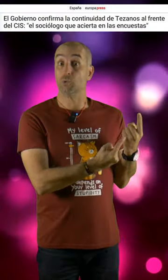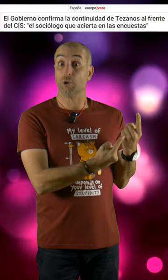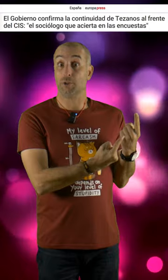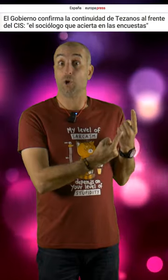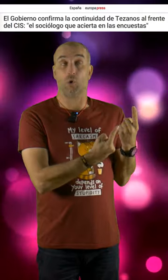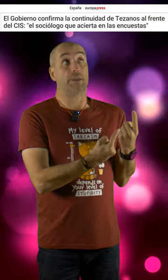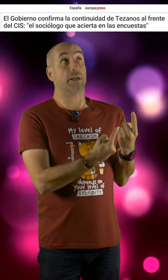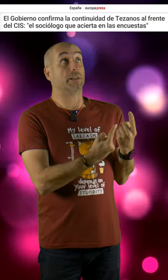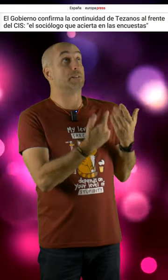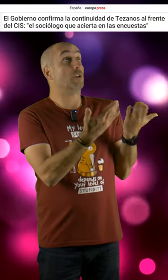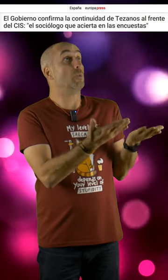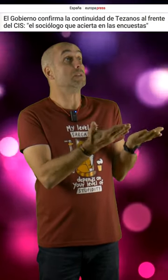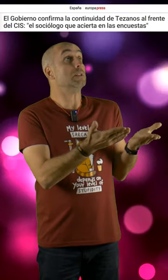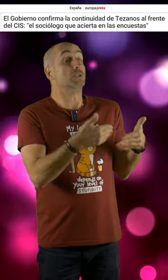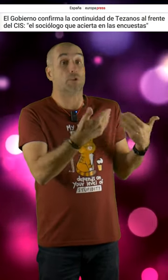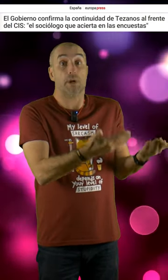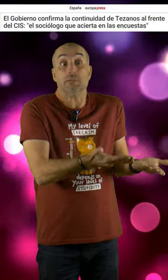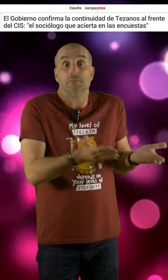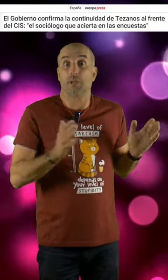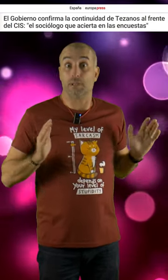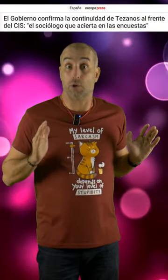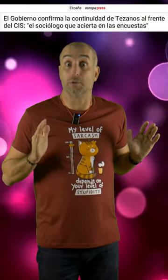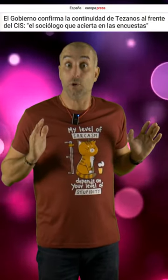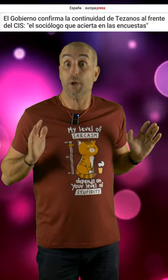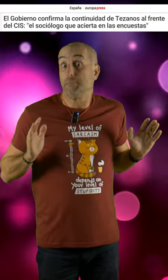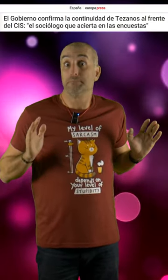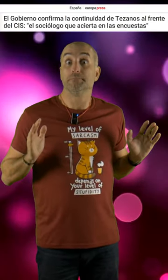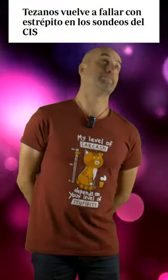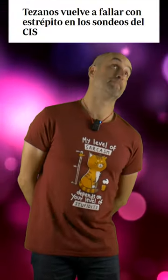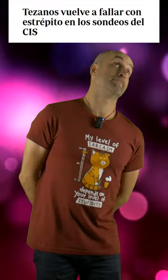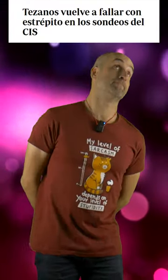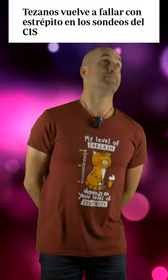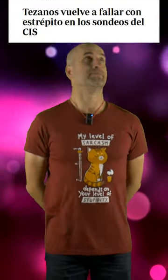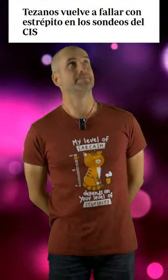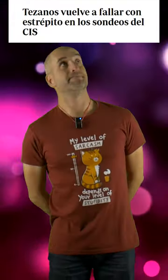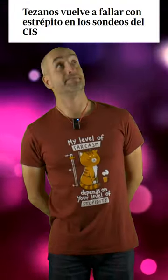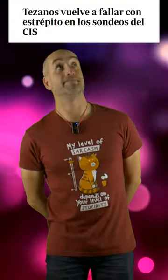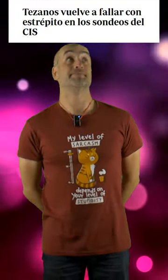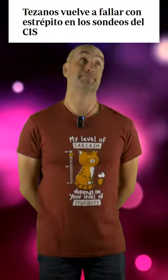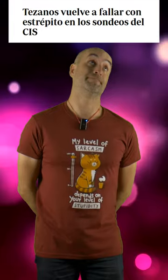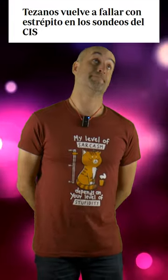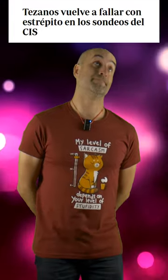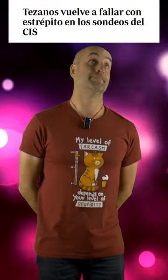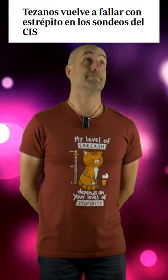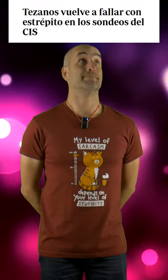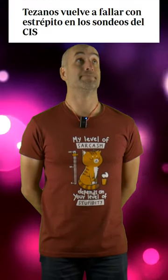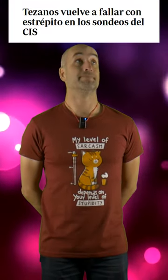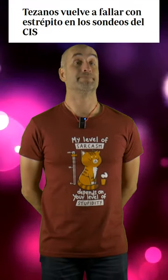cuando un sociólogo acierta las encuestas lo normal es que continúe